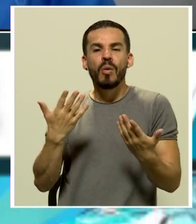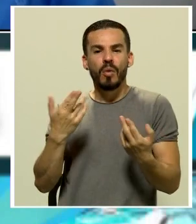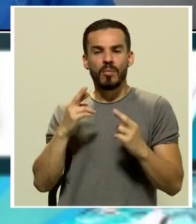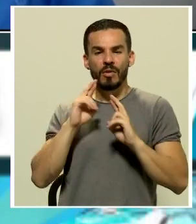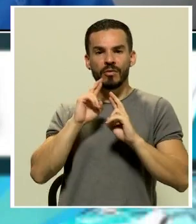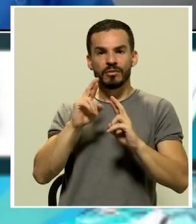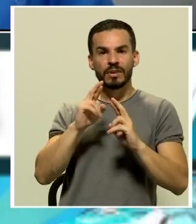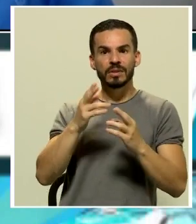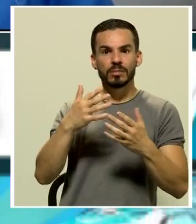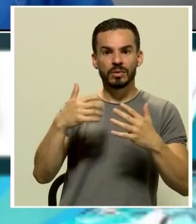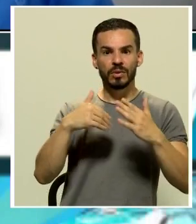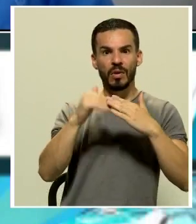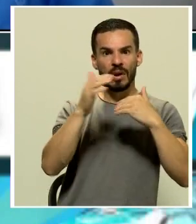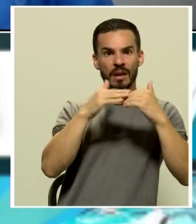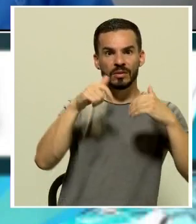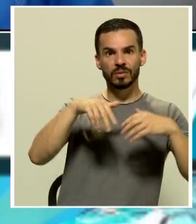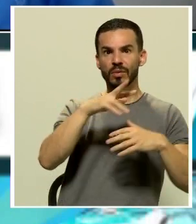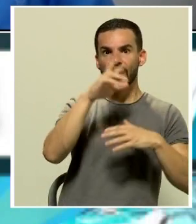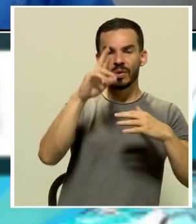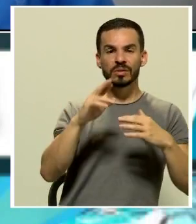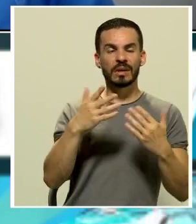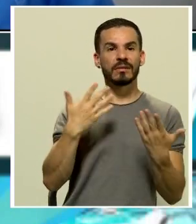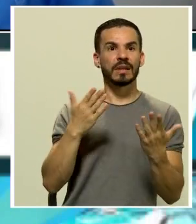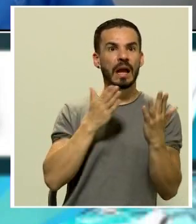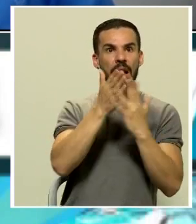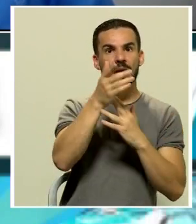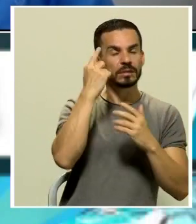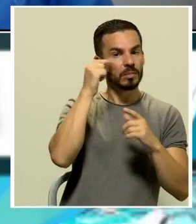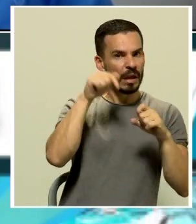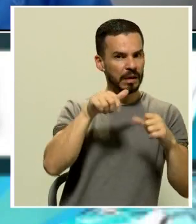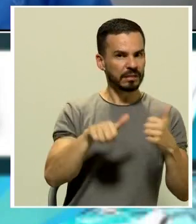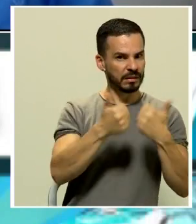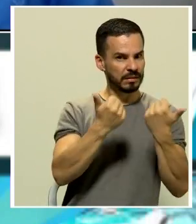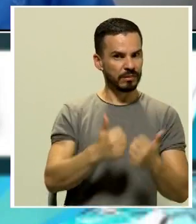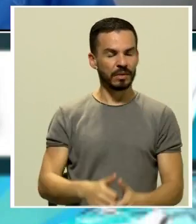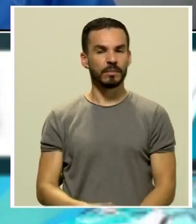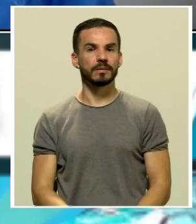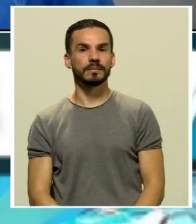estructura de telecomunicaciones costarricenses a este desafío?